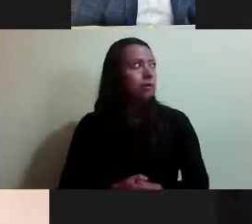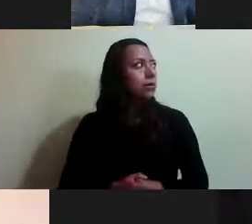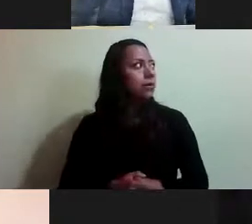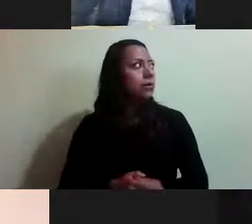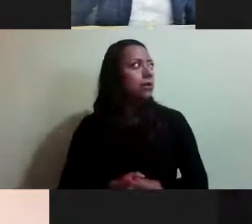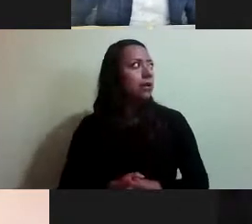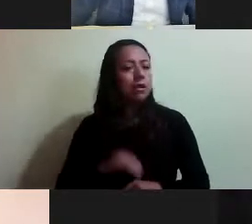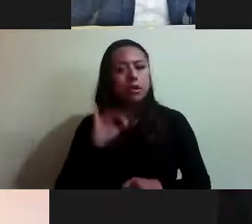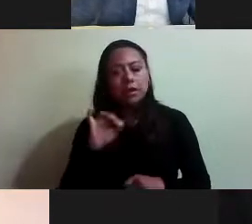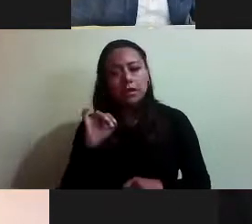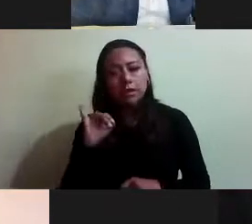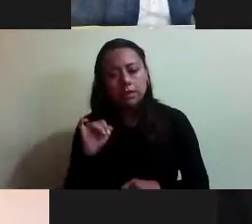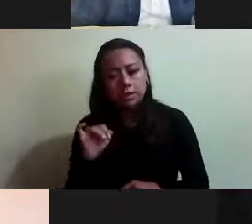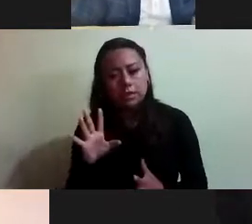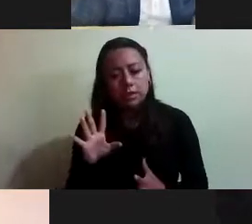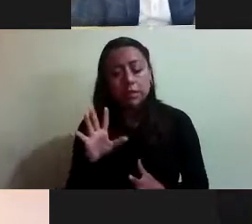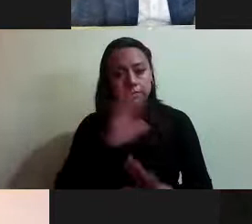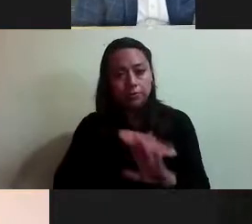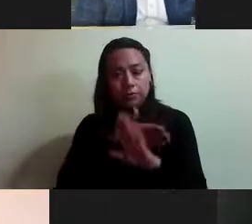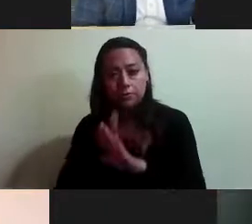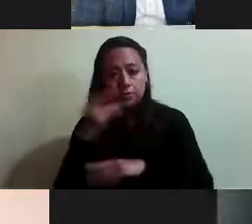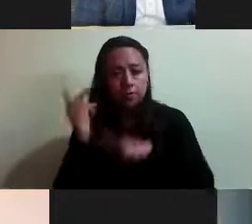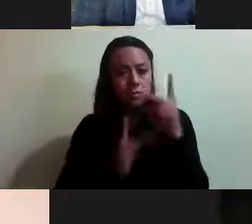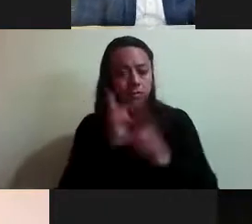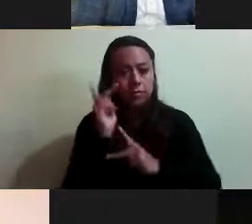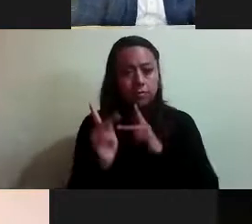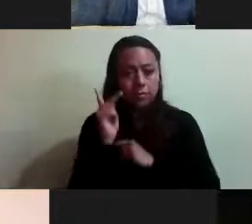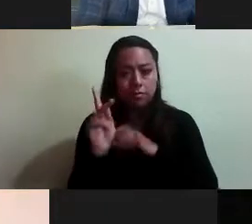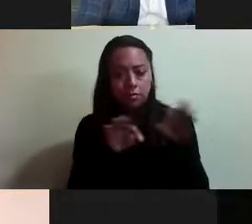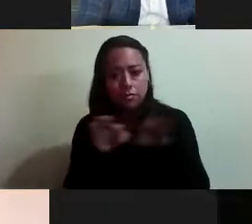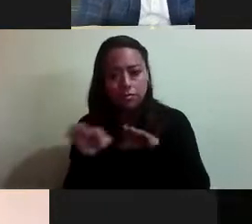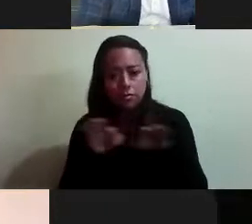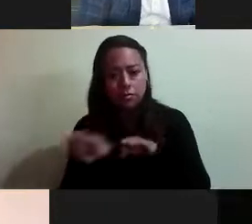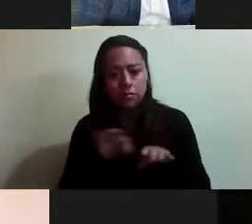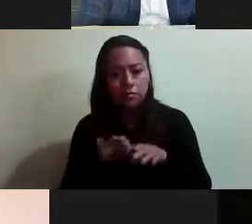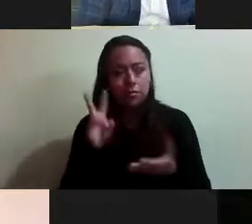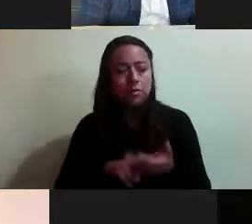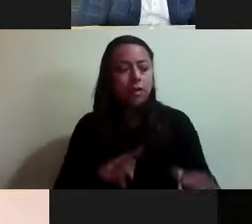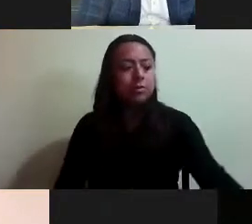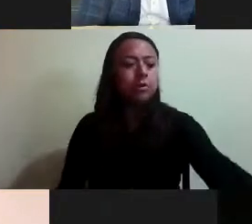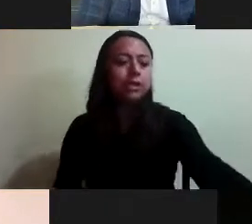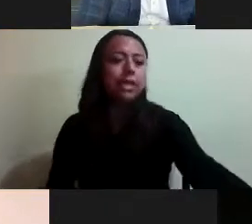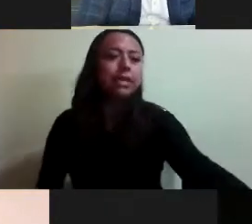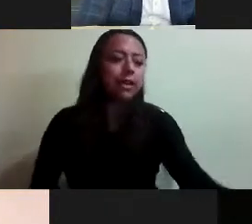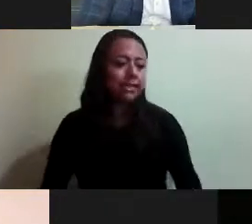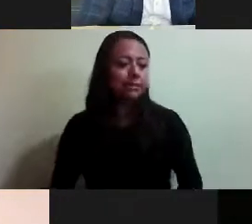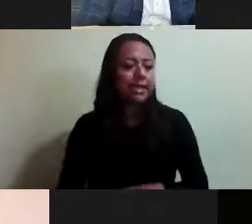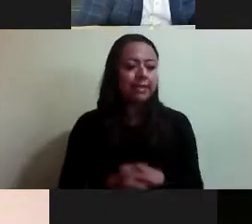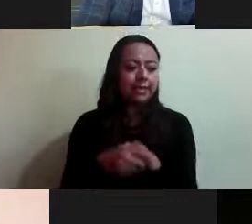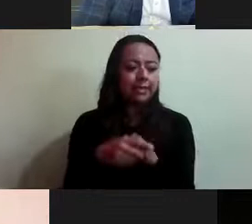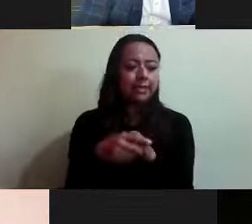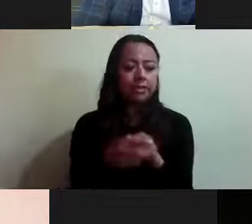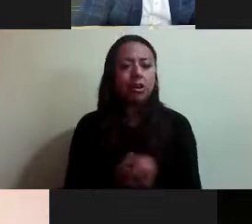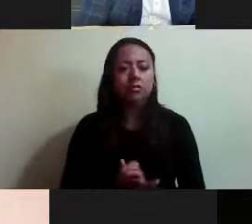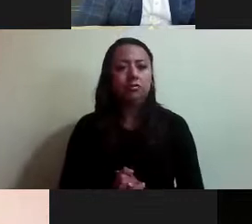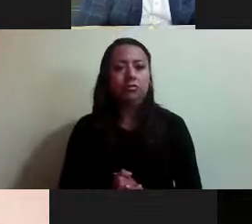a algunas prestaciones de los trabajadores, de vales, etcétera. Sí hubo, ¿no? Hay que precisarlo,